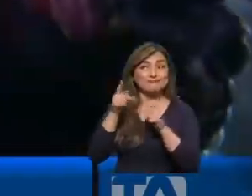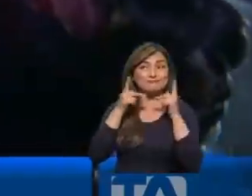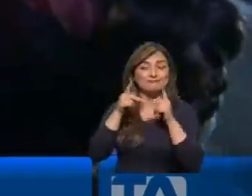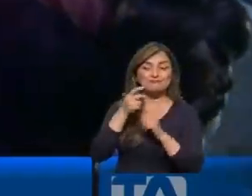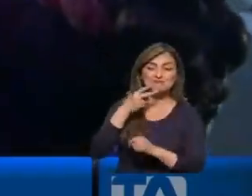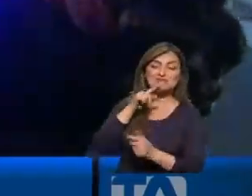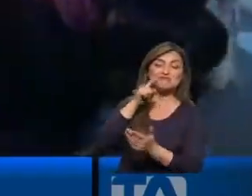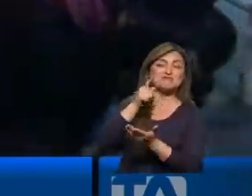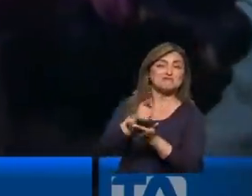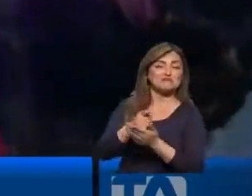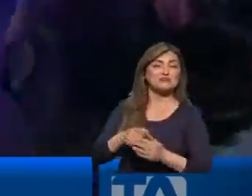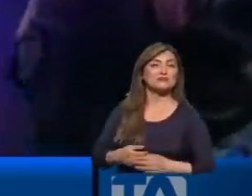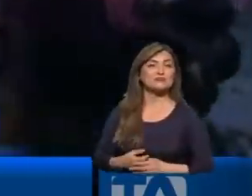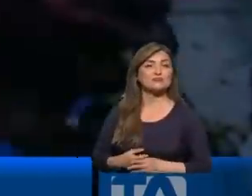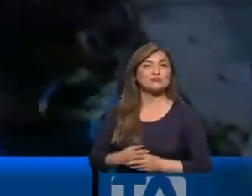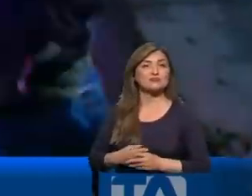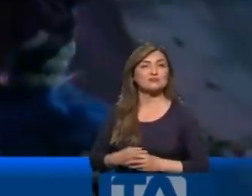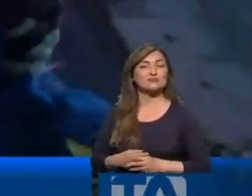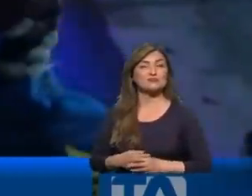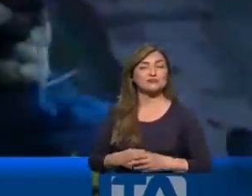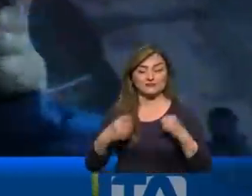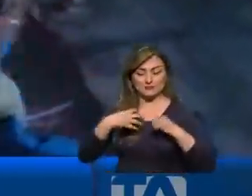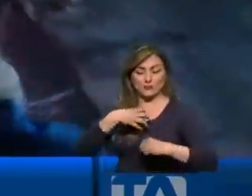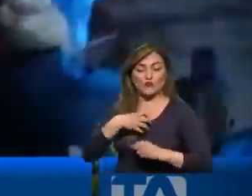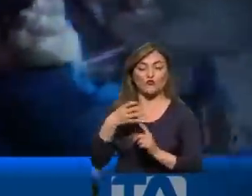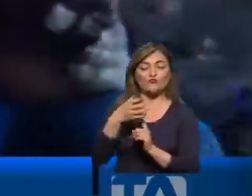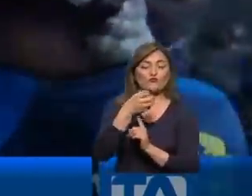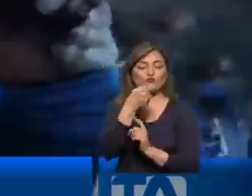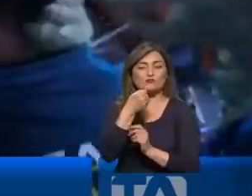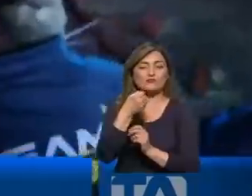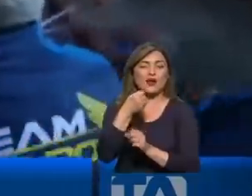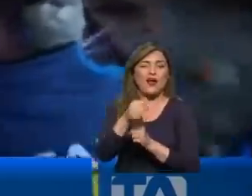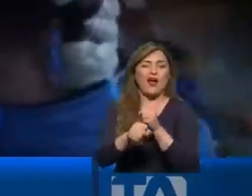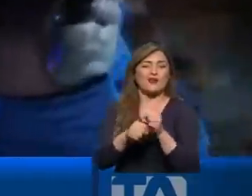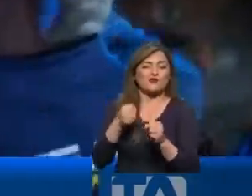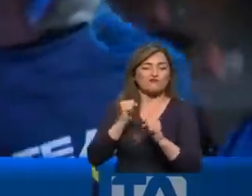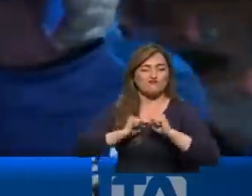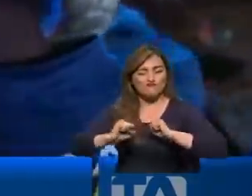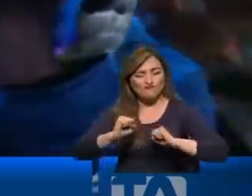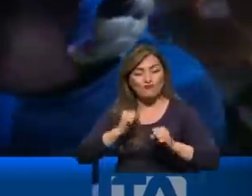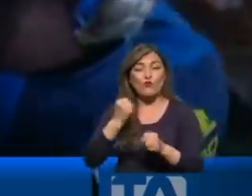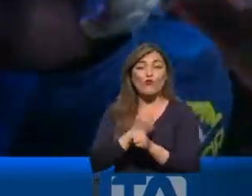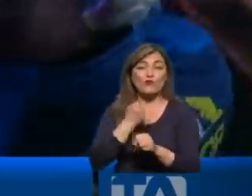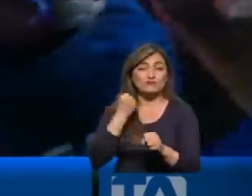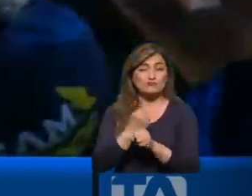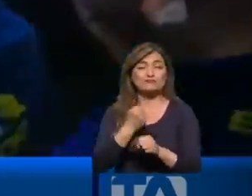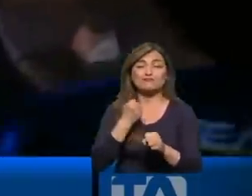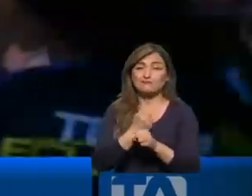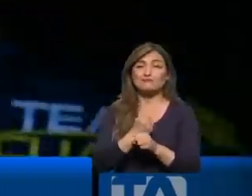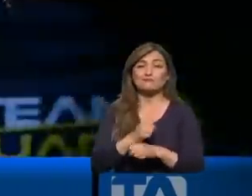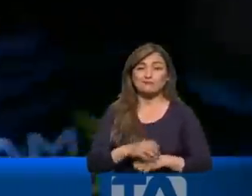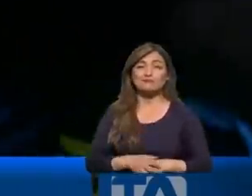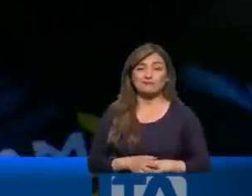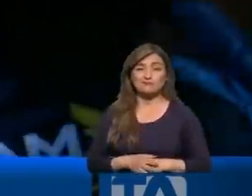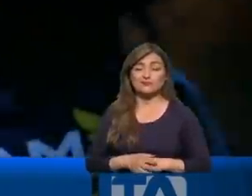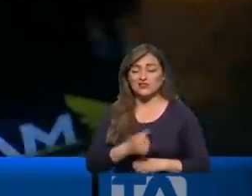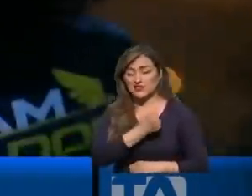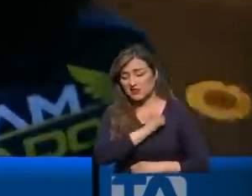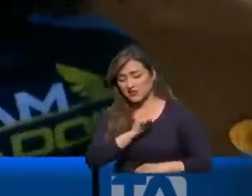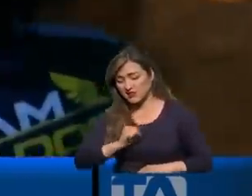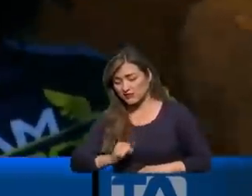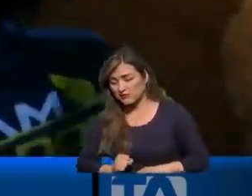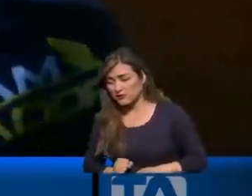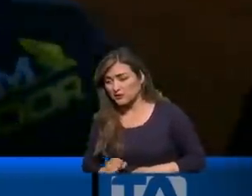muy cierto. Esto es una medalla conseguida con años de esfuerzo, de trabajo, de privaciones, de